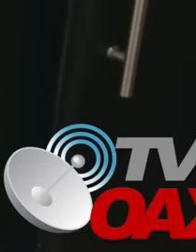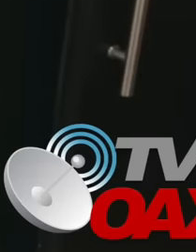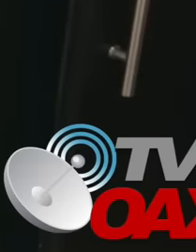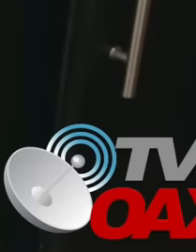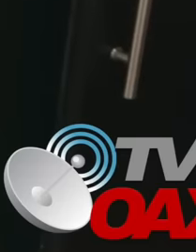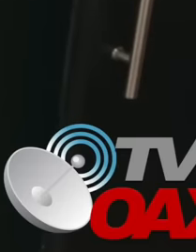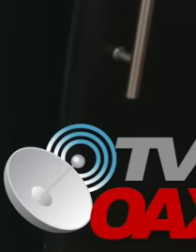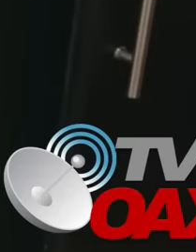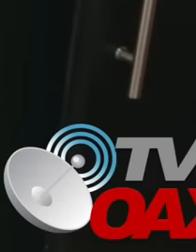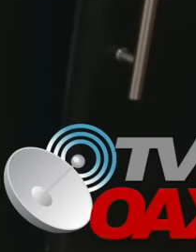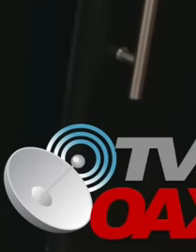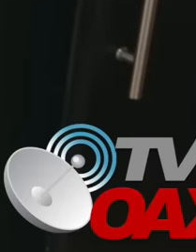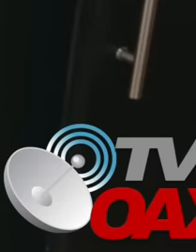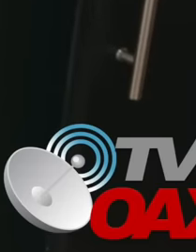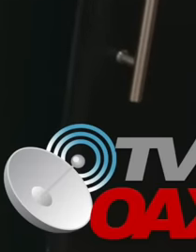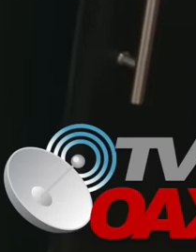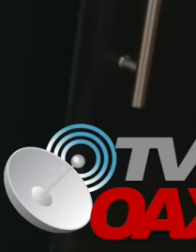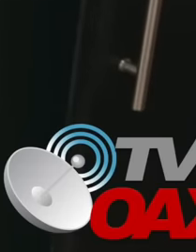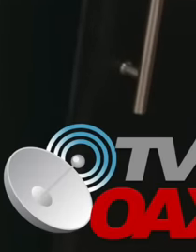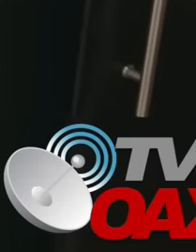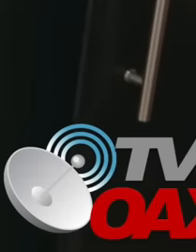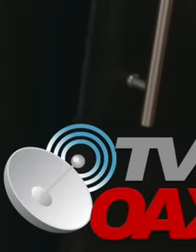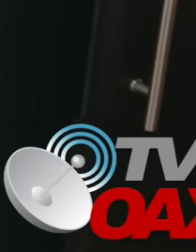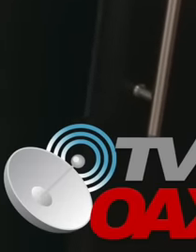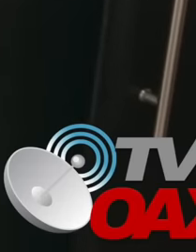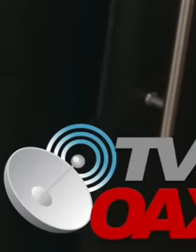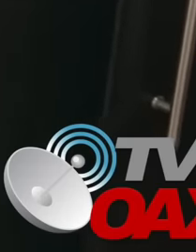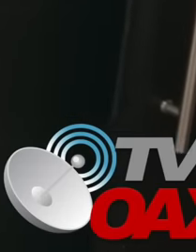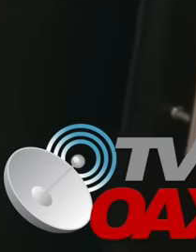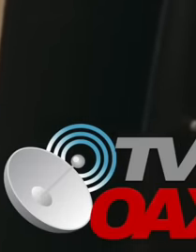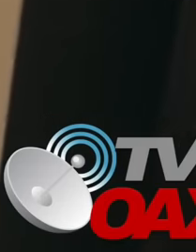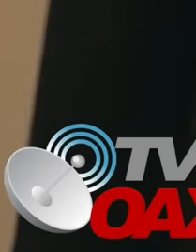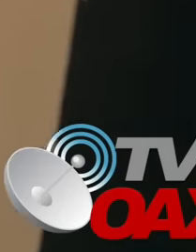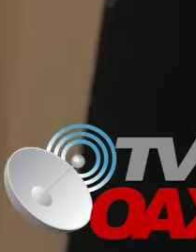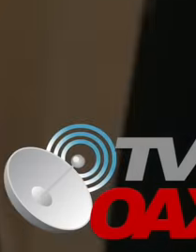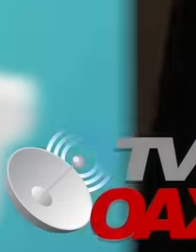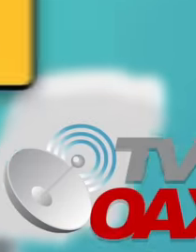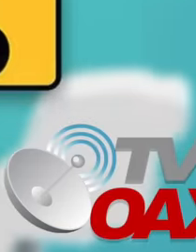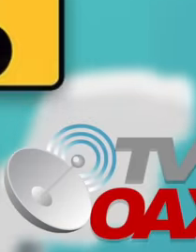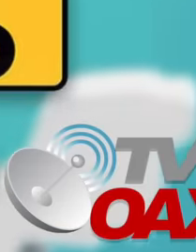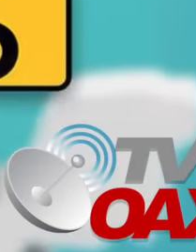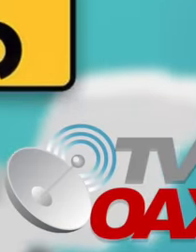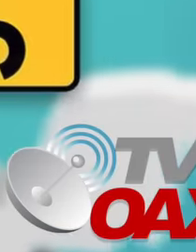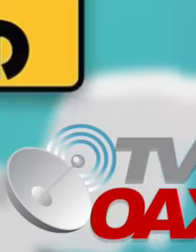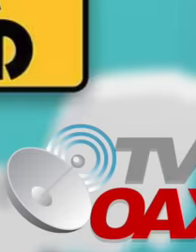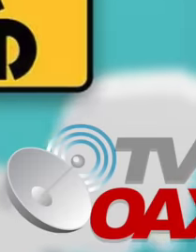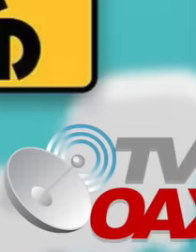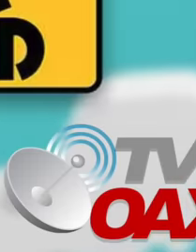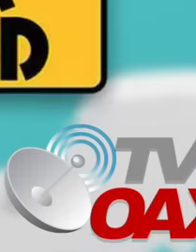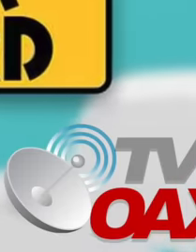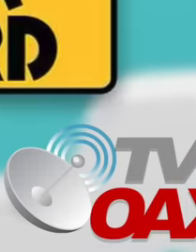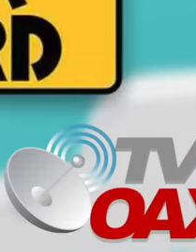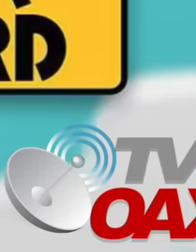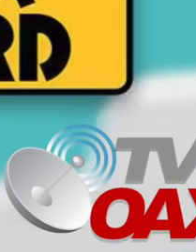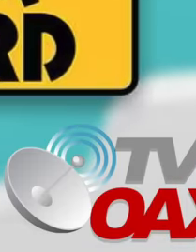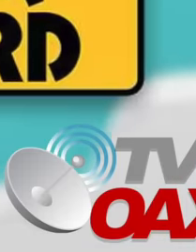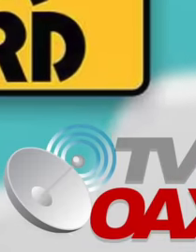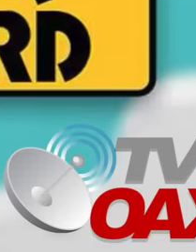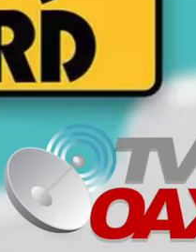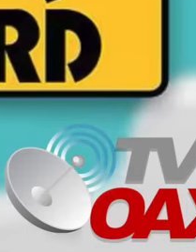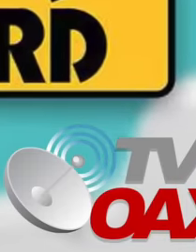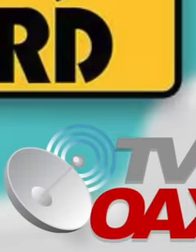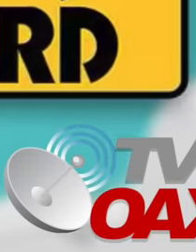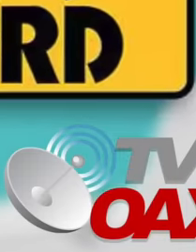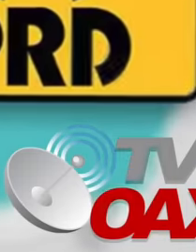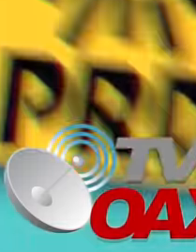de México. Este 2 de junio se definirá el futuro del PRI, del PAN y del